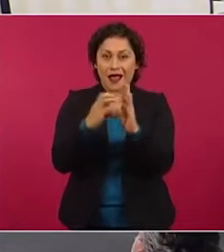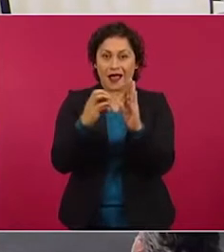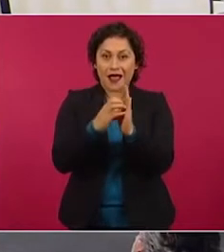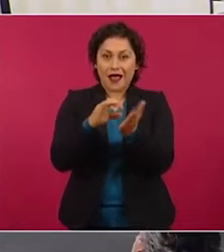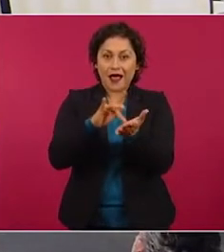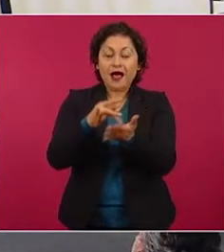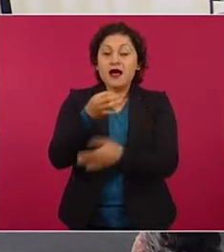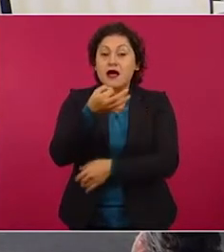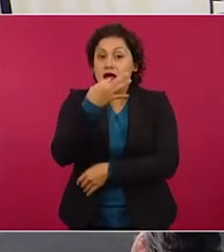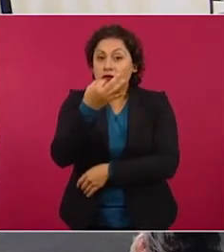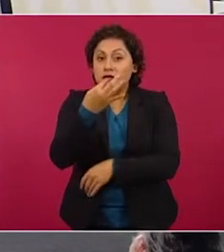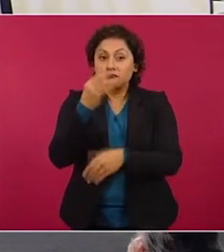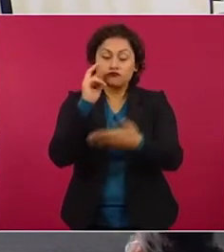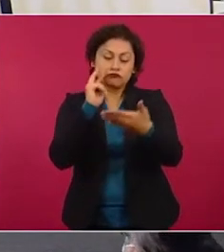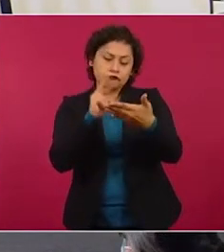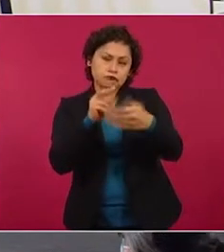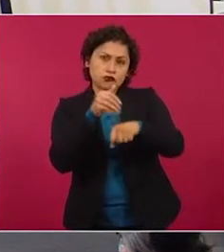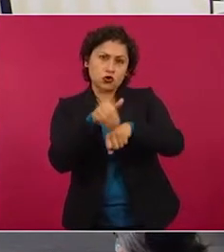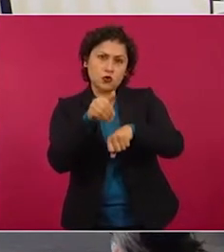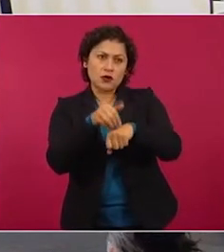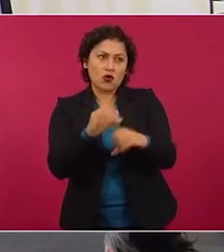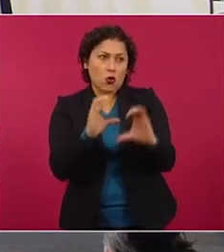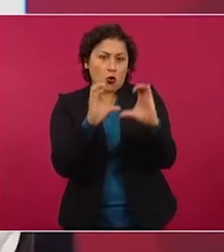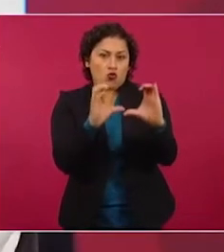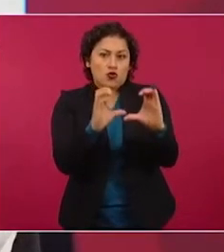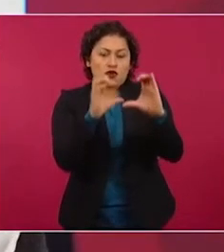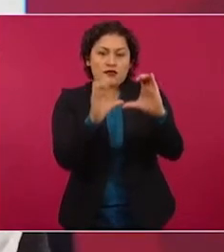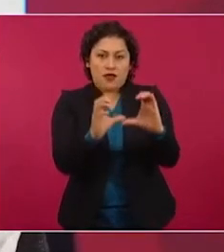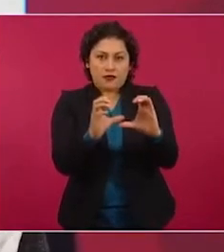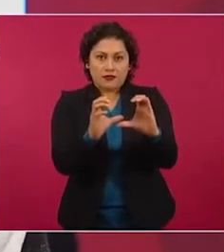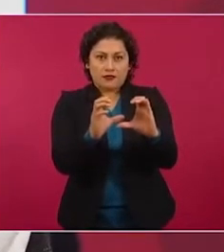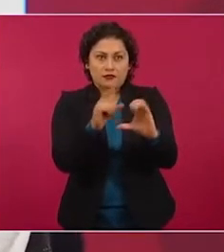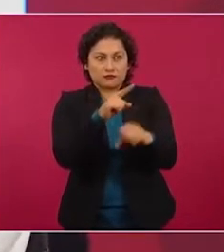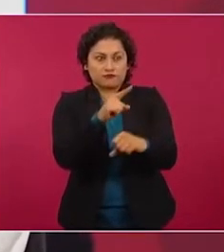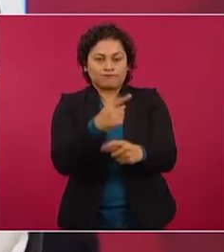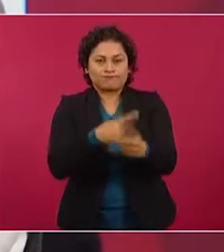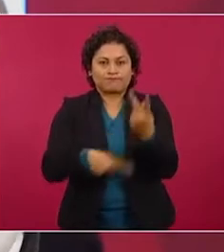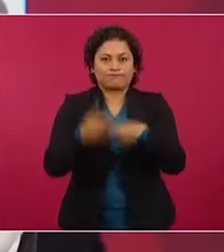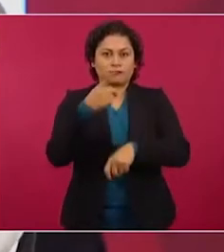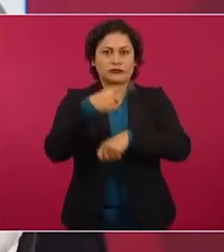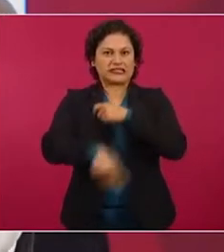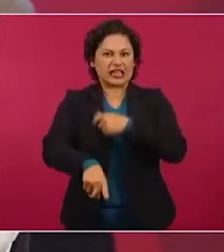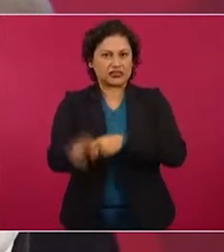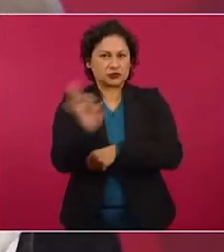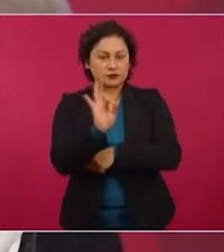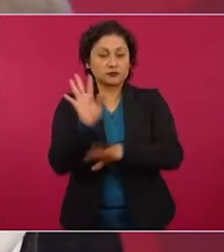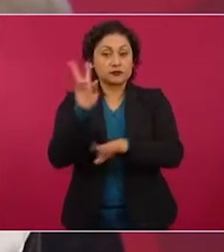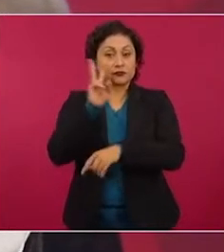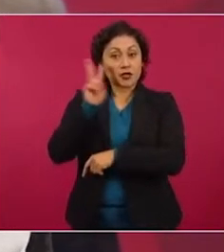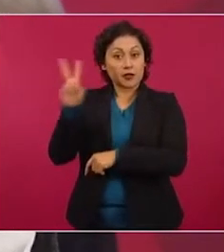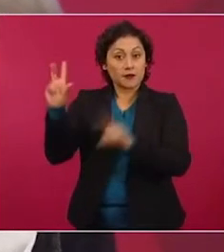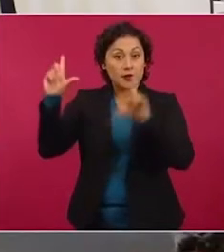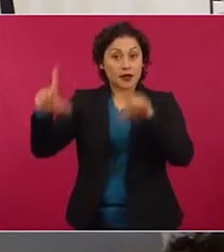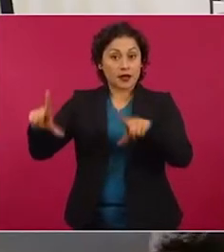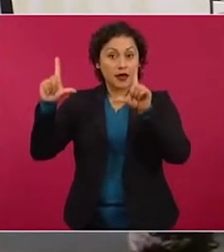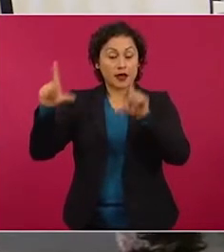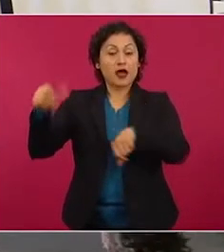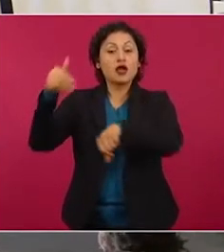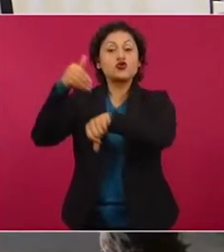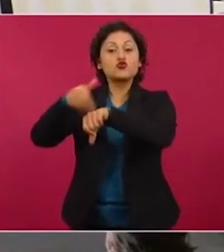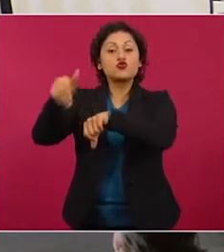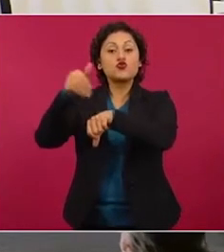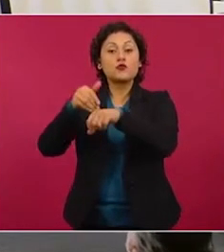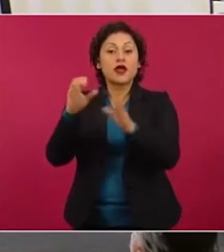para descartar cualquier riesgo. Aquí en la pantalla se muestran los números de lote de los